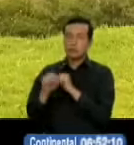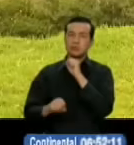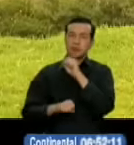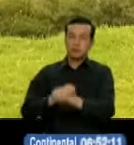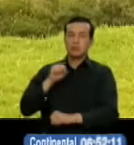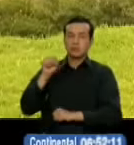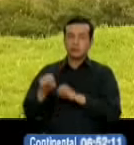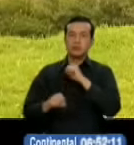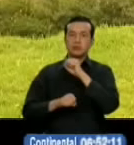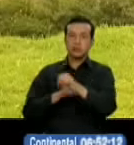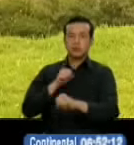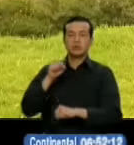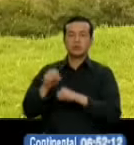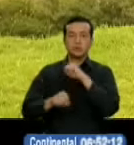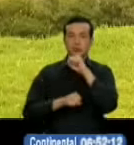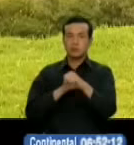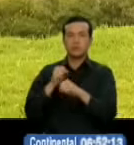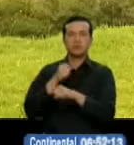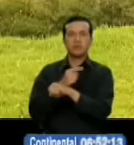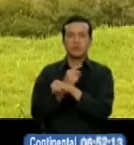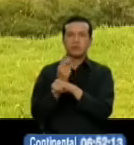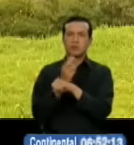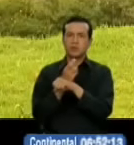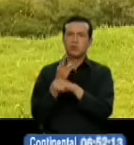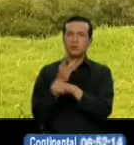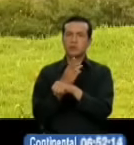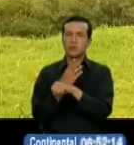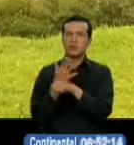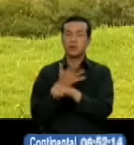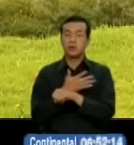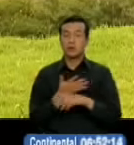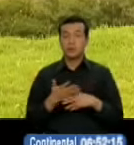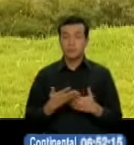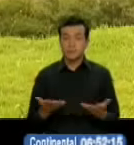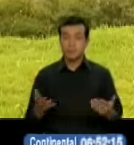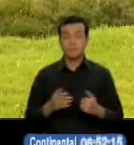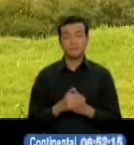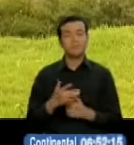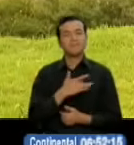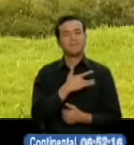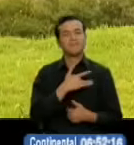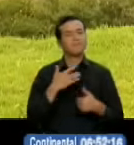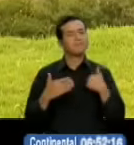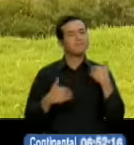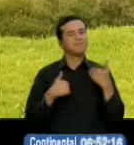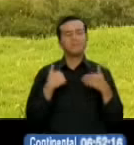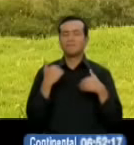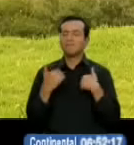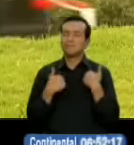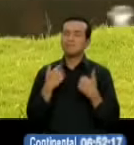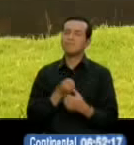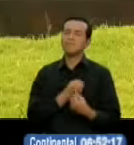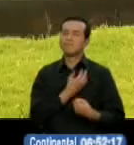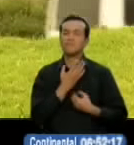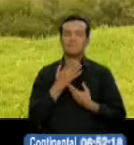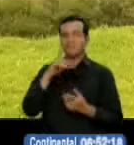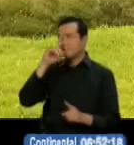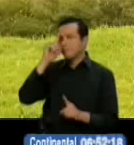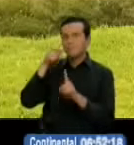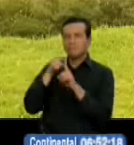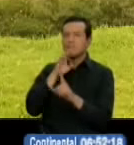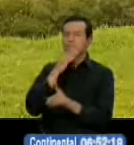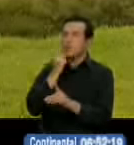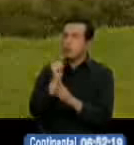bicicleta, el hacer varias horas en esto, creo que eso es lo que nos inspira también a seguir mejorando y pues